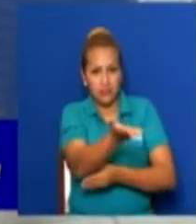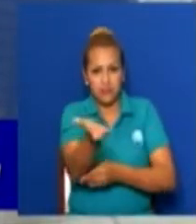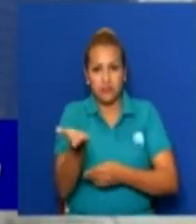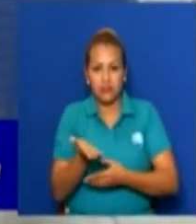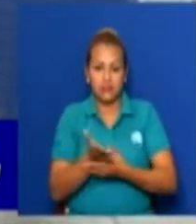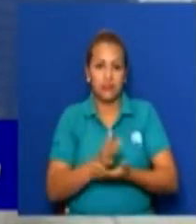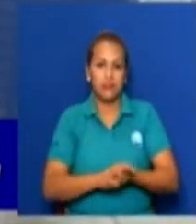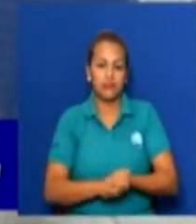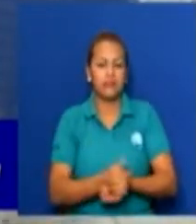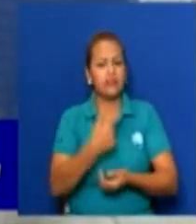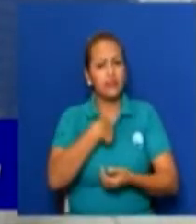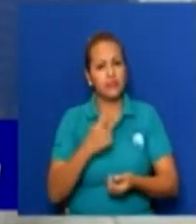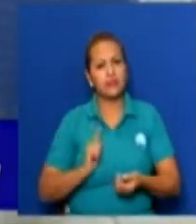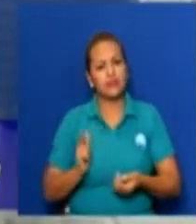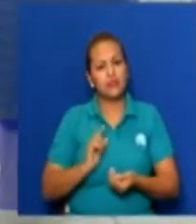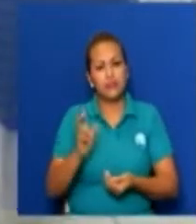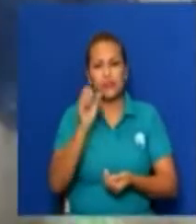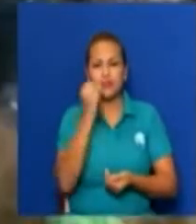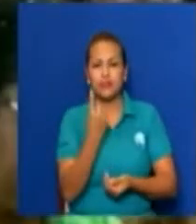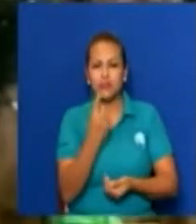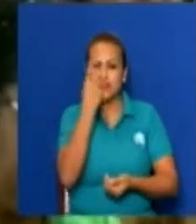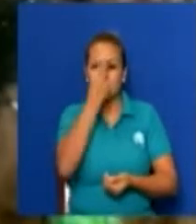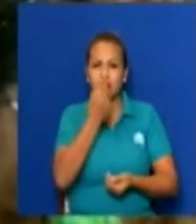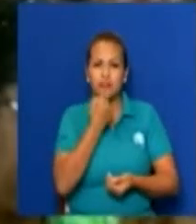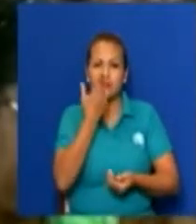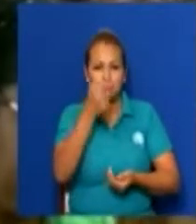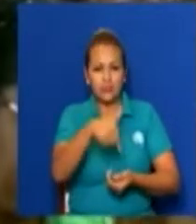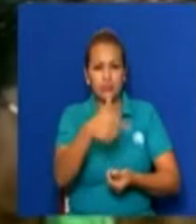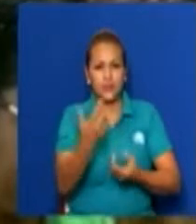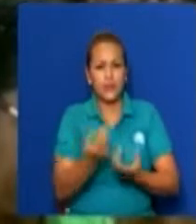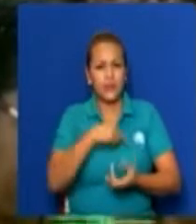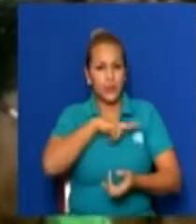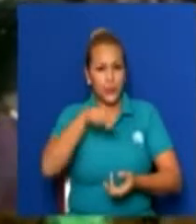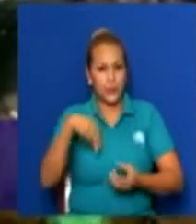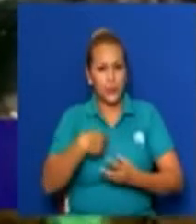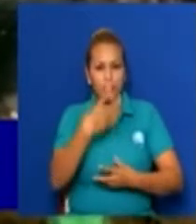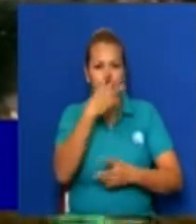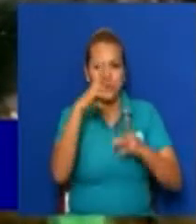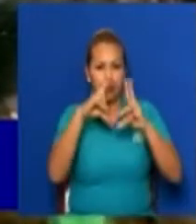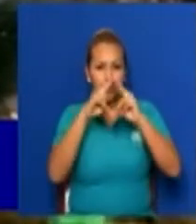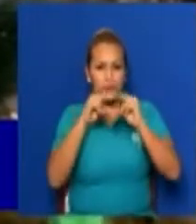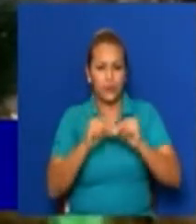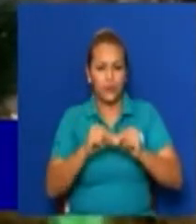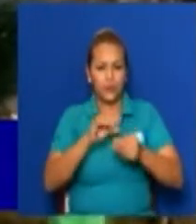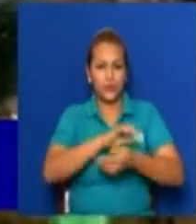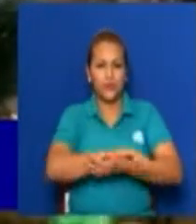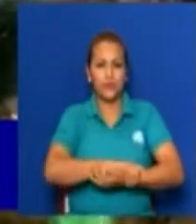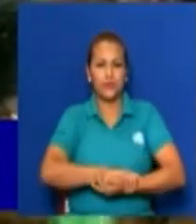Yo tengo una pregunta para nosotros los nicaragüenses.